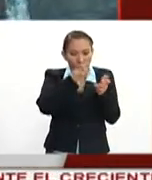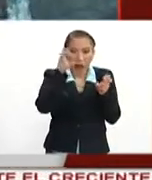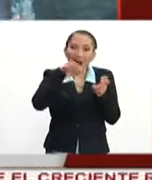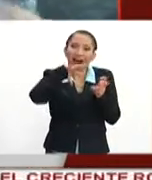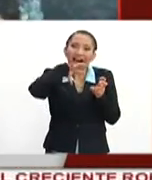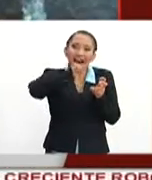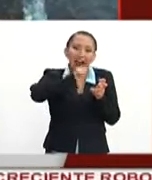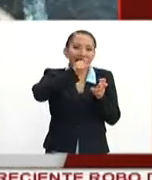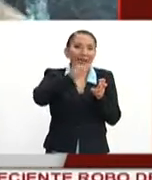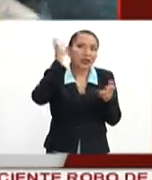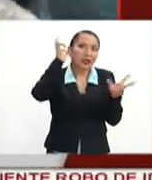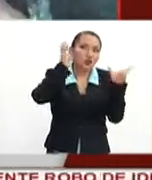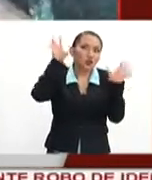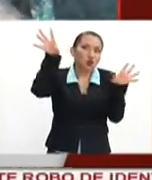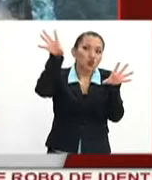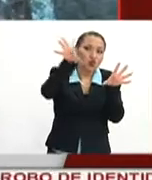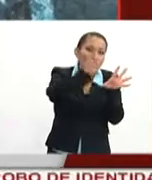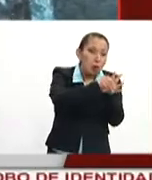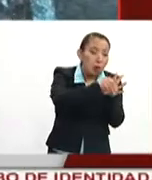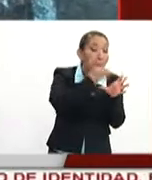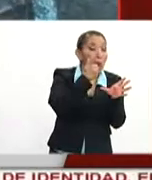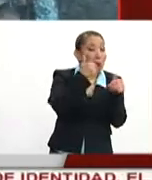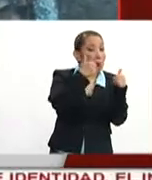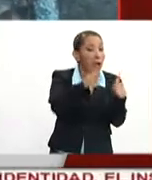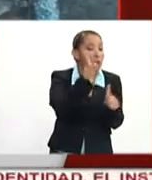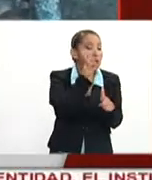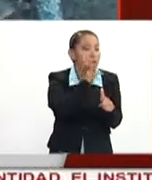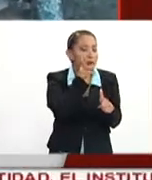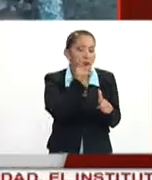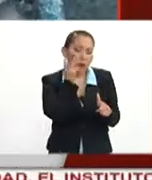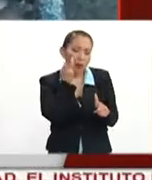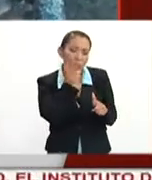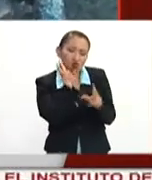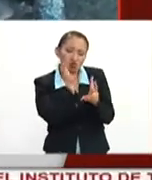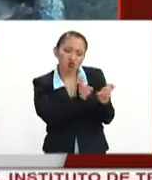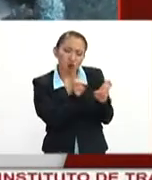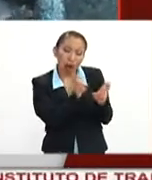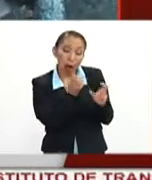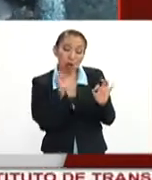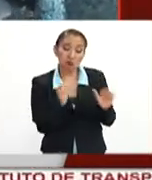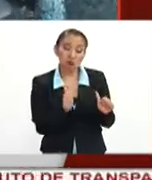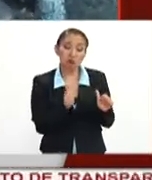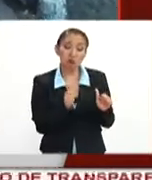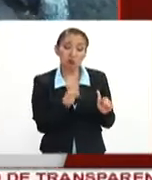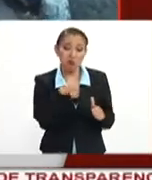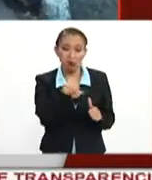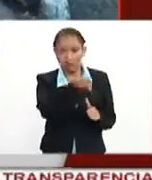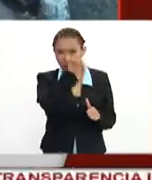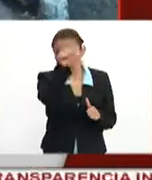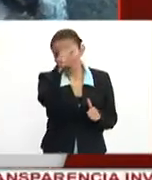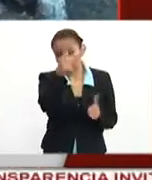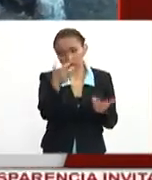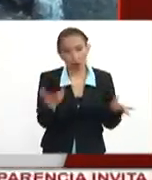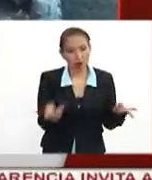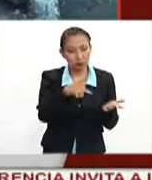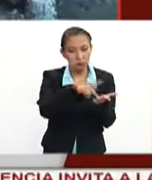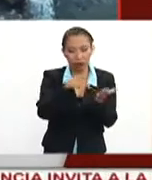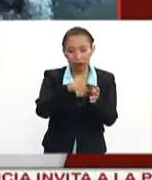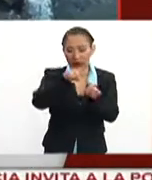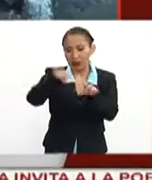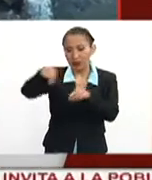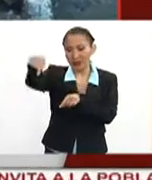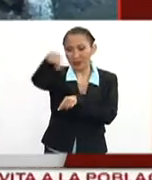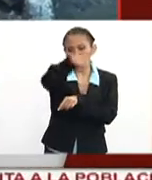térmica y acústica y salieron muy bien las pruebas de absorción. Dentro de otros proyectos